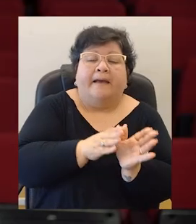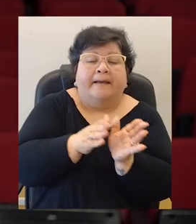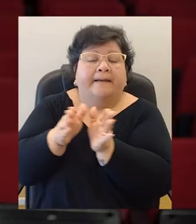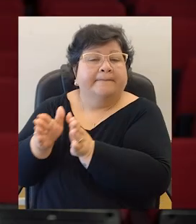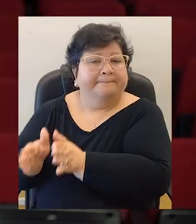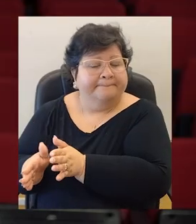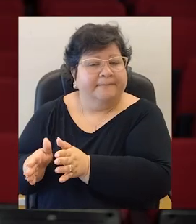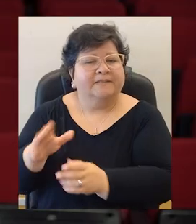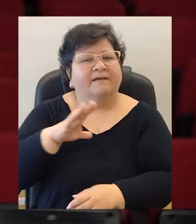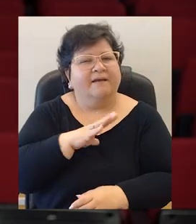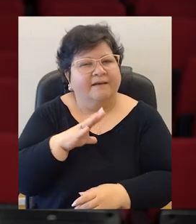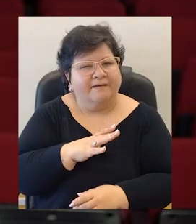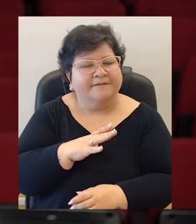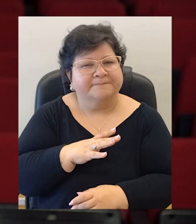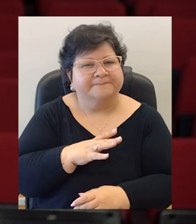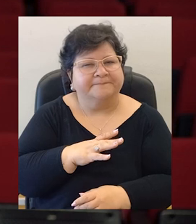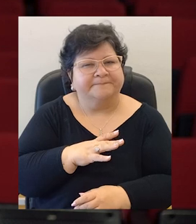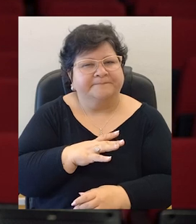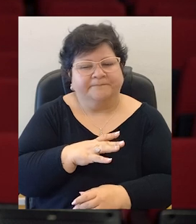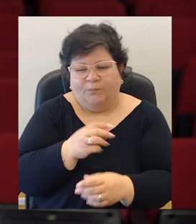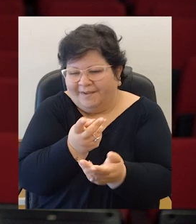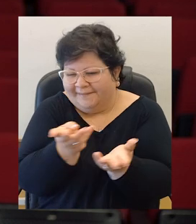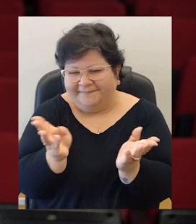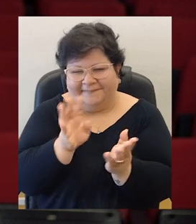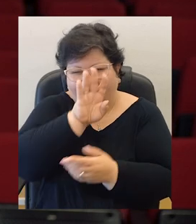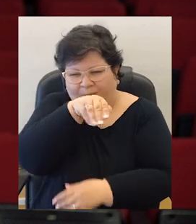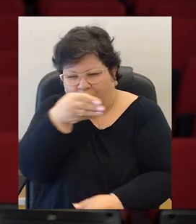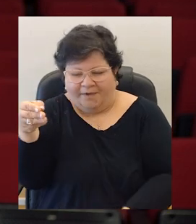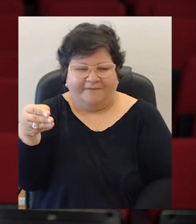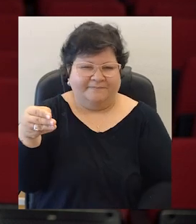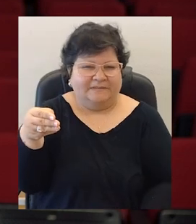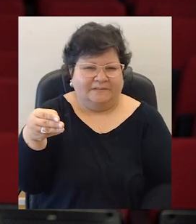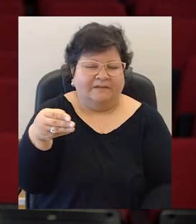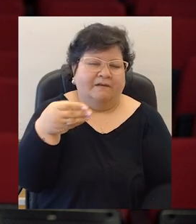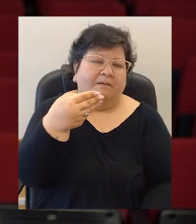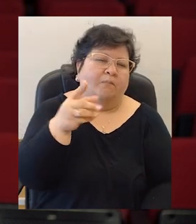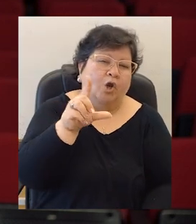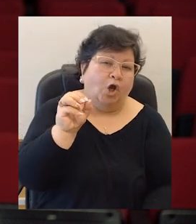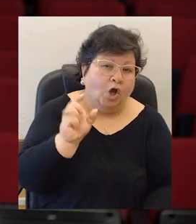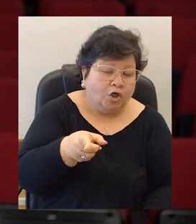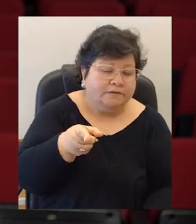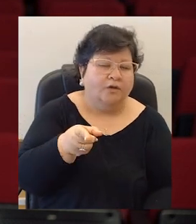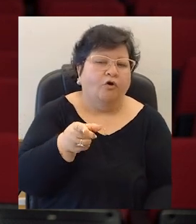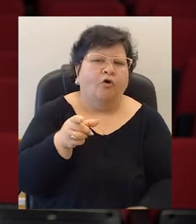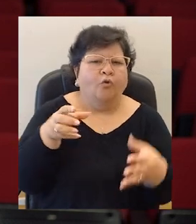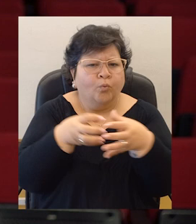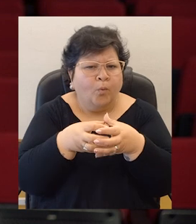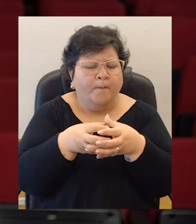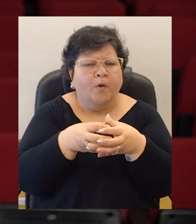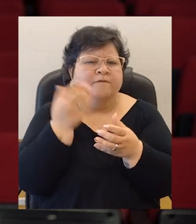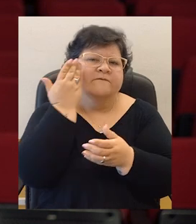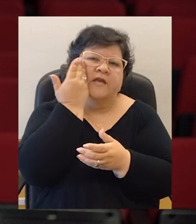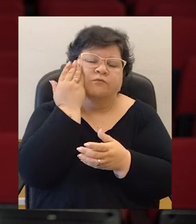hay toda una serie de páginas blogs a veces grupos de facebook que a veces grupos secretos que tienden